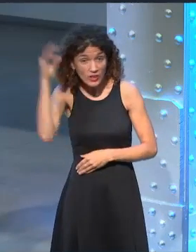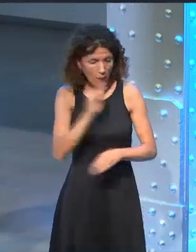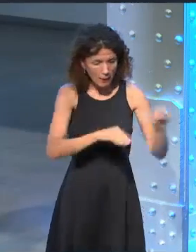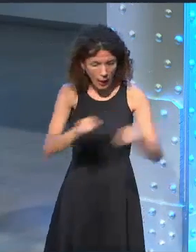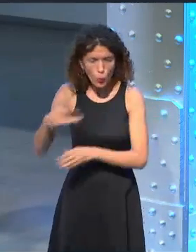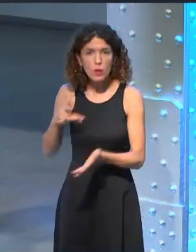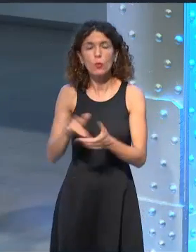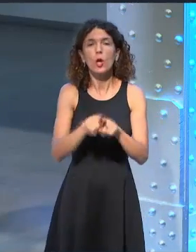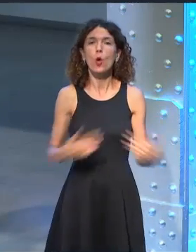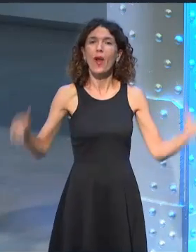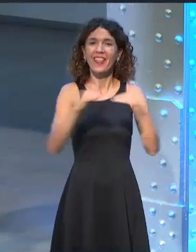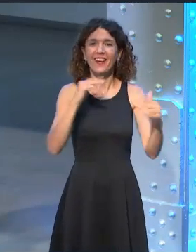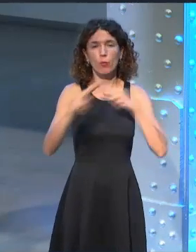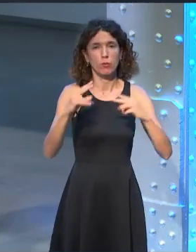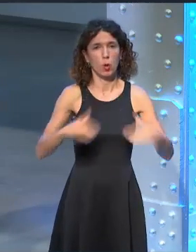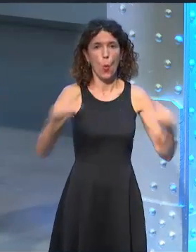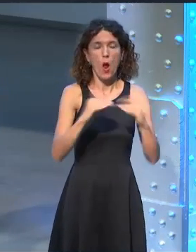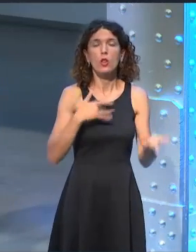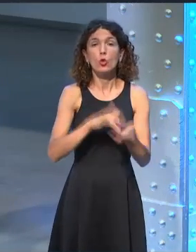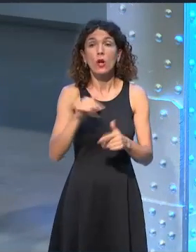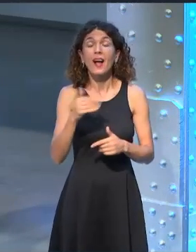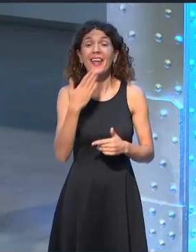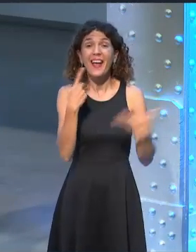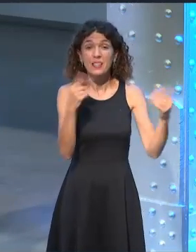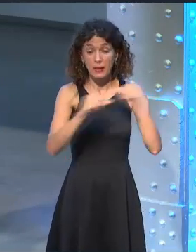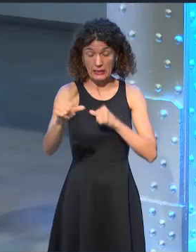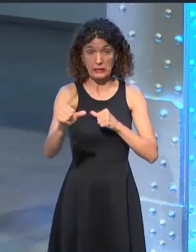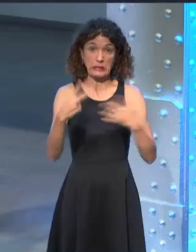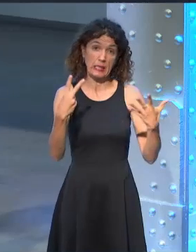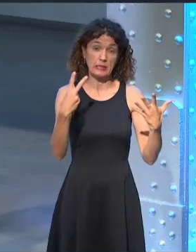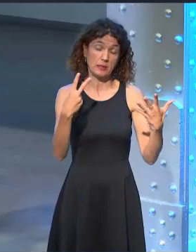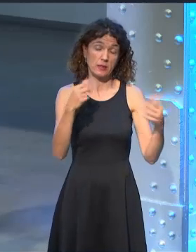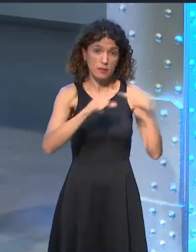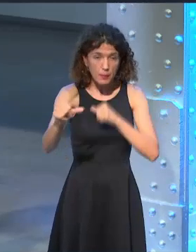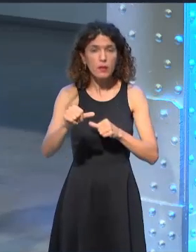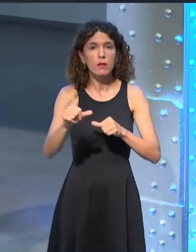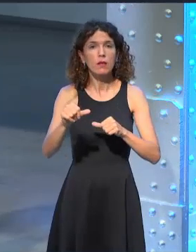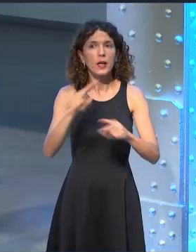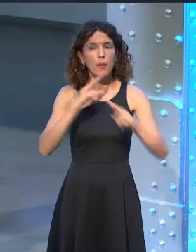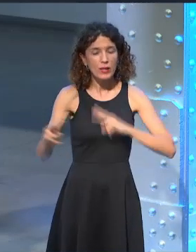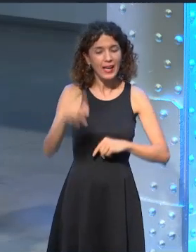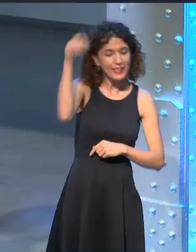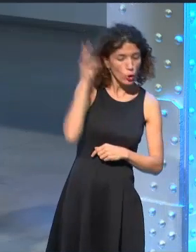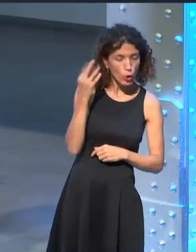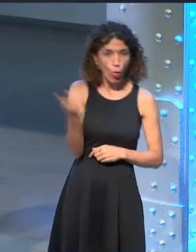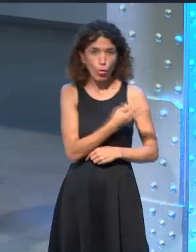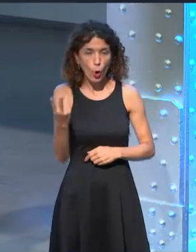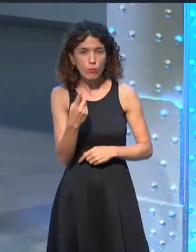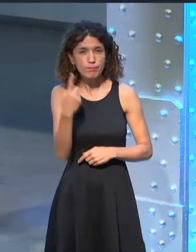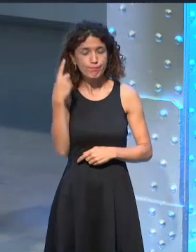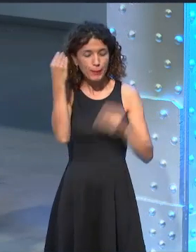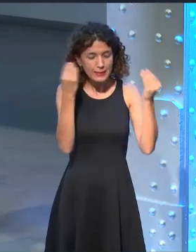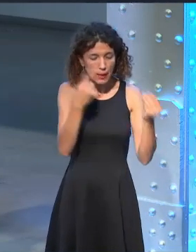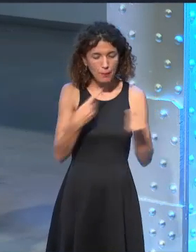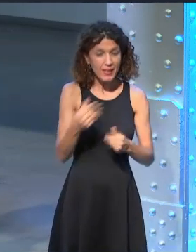niñas, había una igualdad de respuestas, pero cuando lo preguntaban a partir de 6-7 años, en ese momento, tanto niñas como niños pensaban